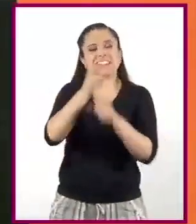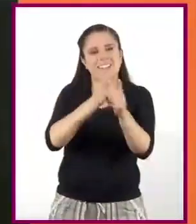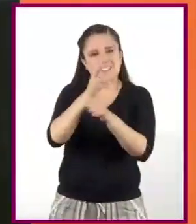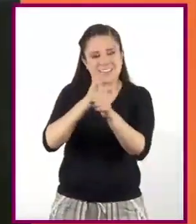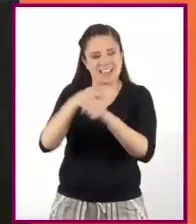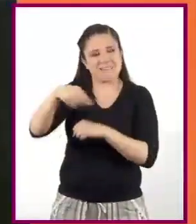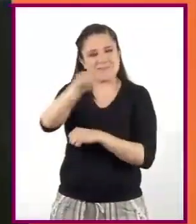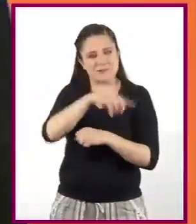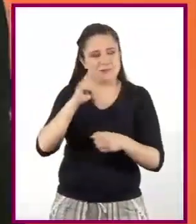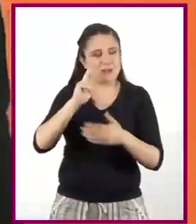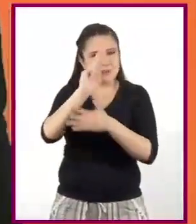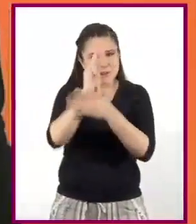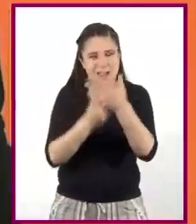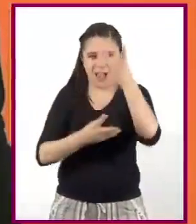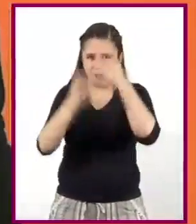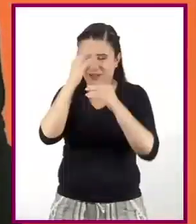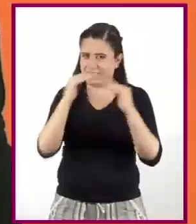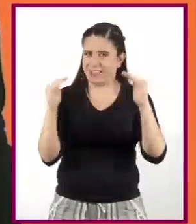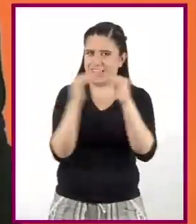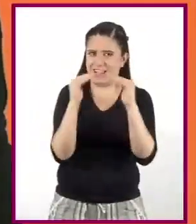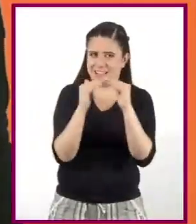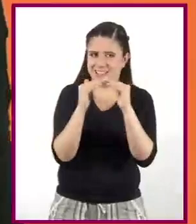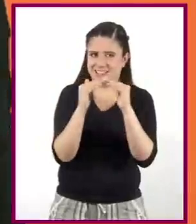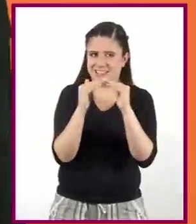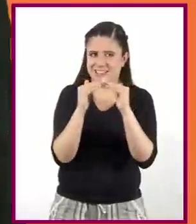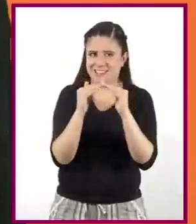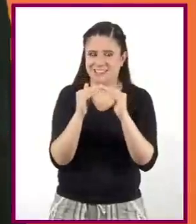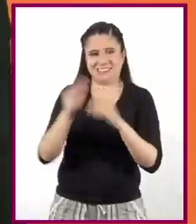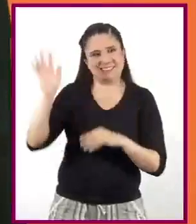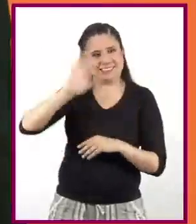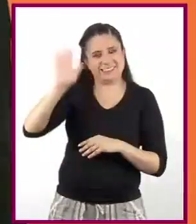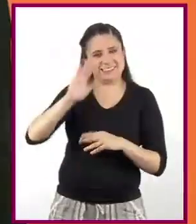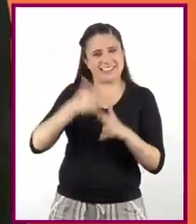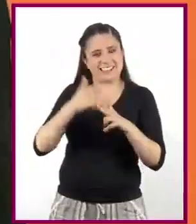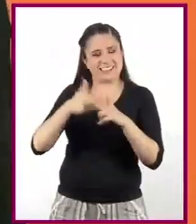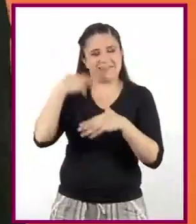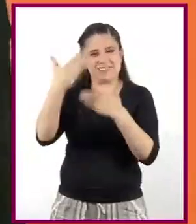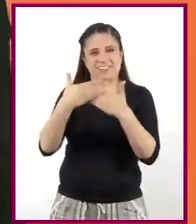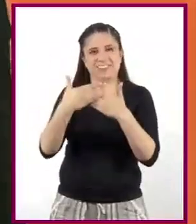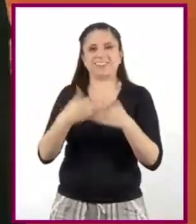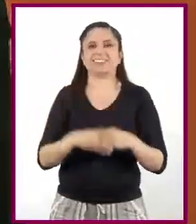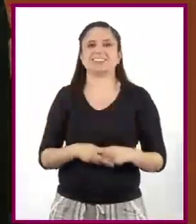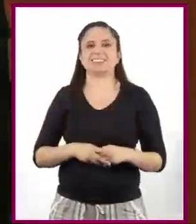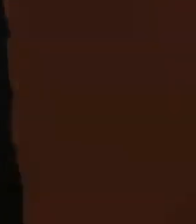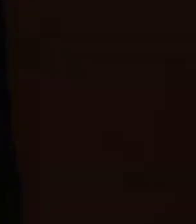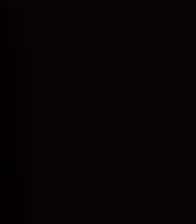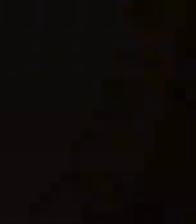seguir la programación de Aprende en Casa. ¡Hasta la próxima!